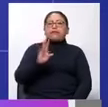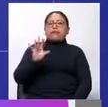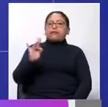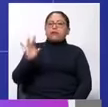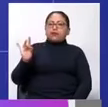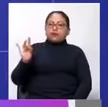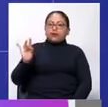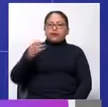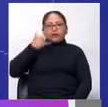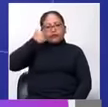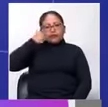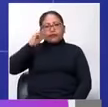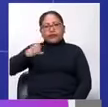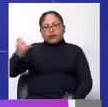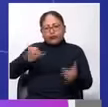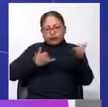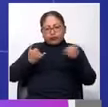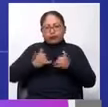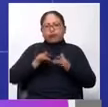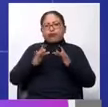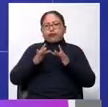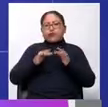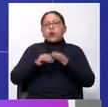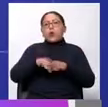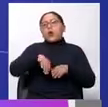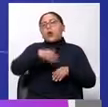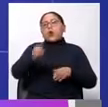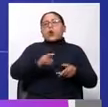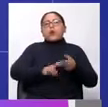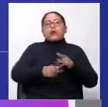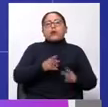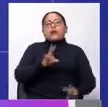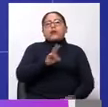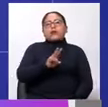777-33-788. Y también es el otro número, es el